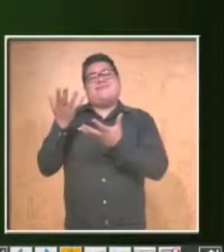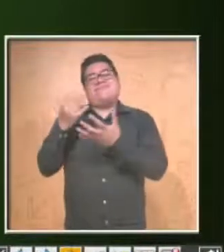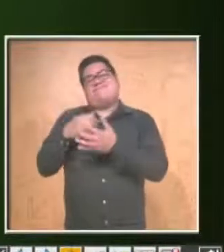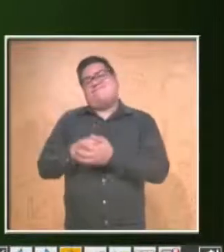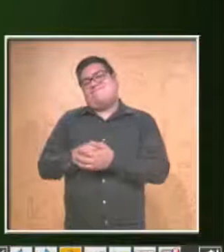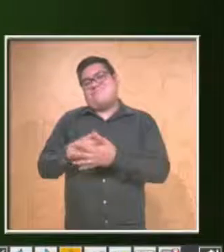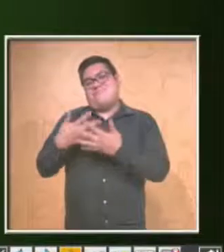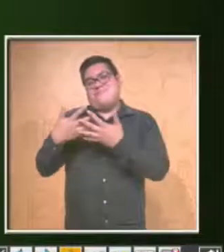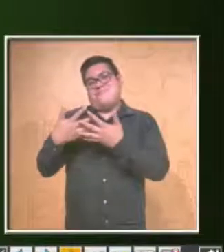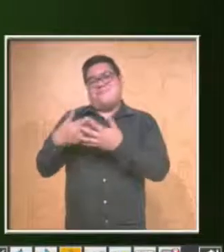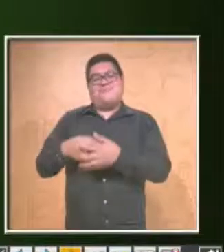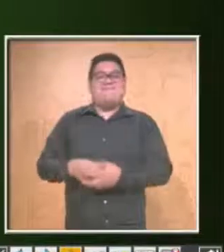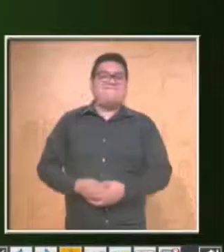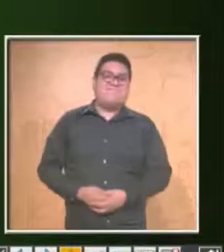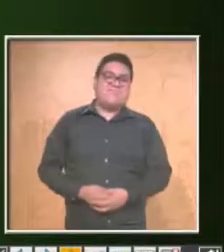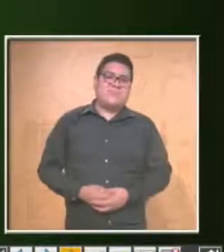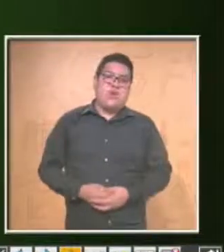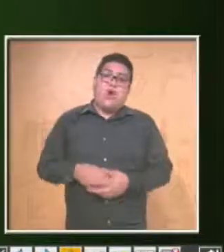pero vivo no.